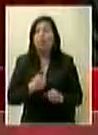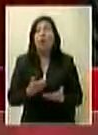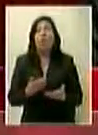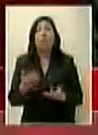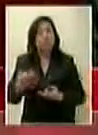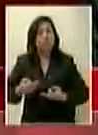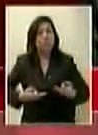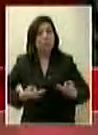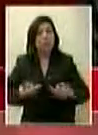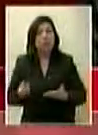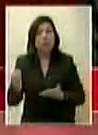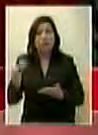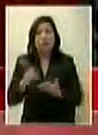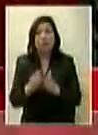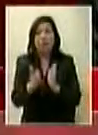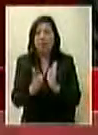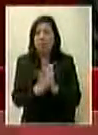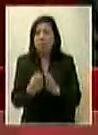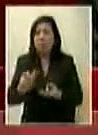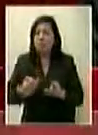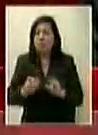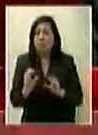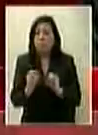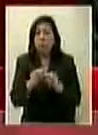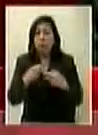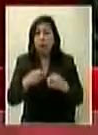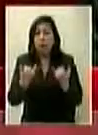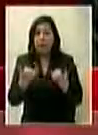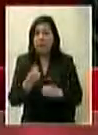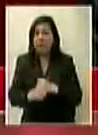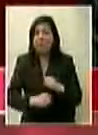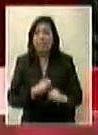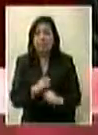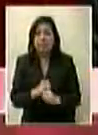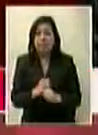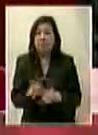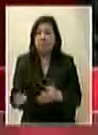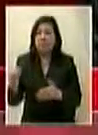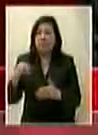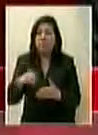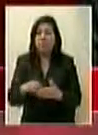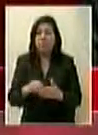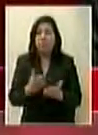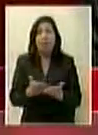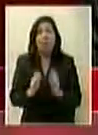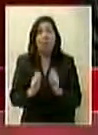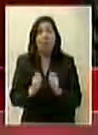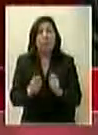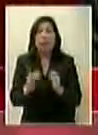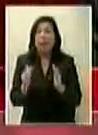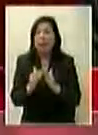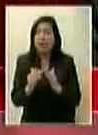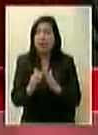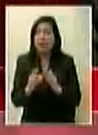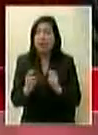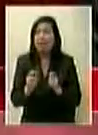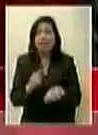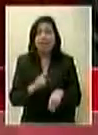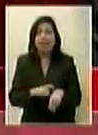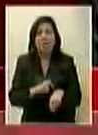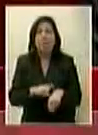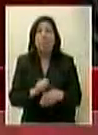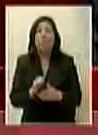al financiamiento conseguido en la Ley de Presupuesto del Sector Público de este año, implementaremos hogares refugio